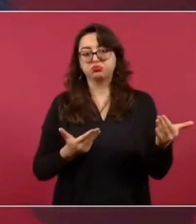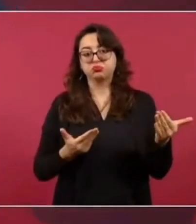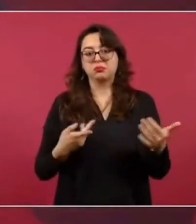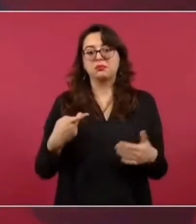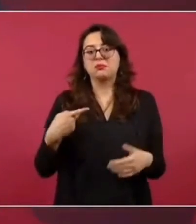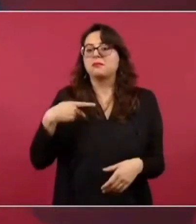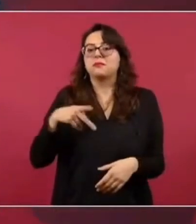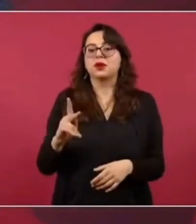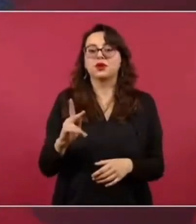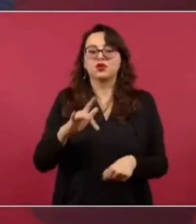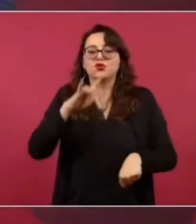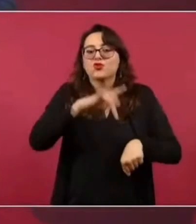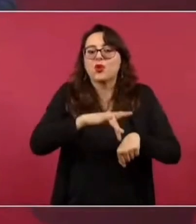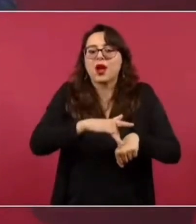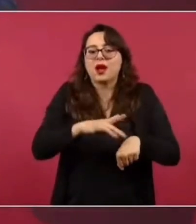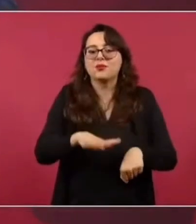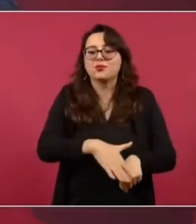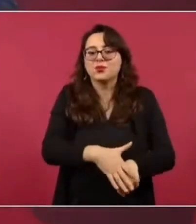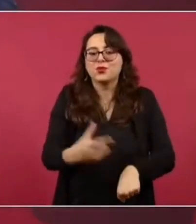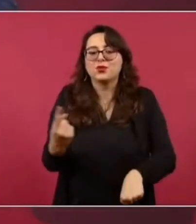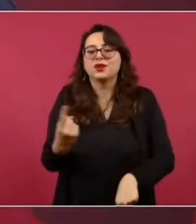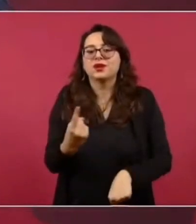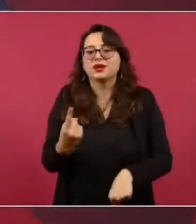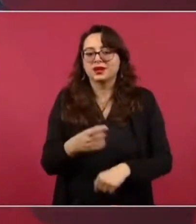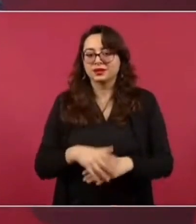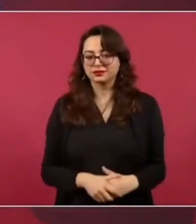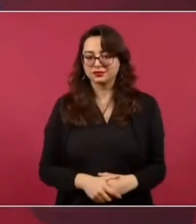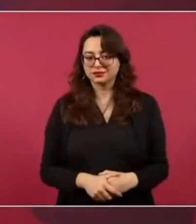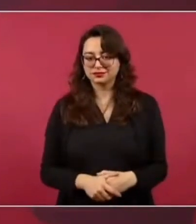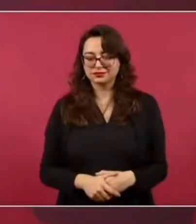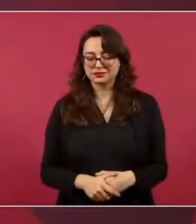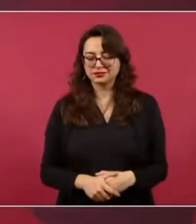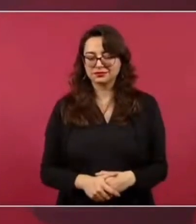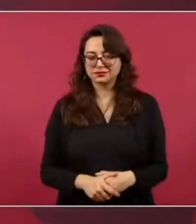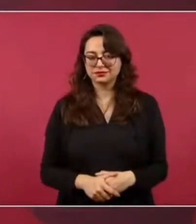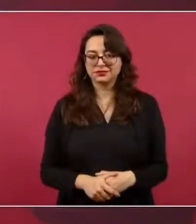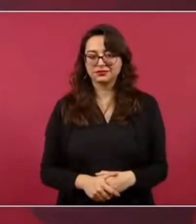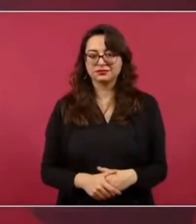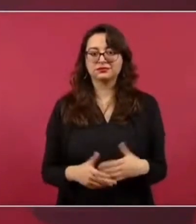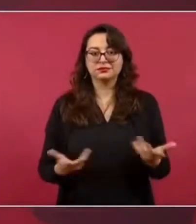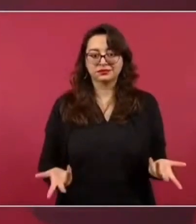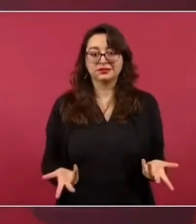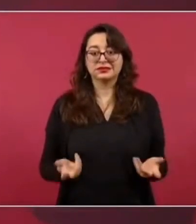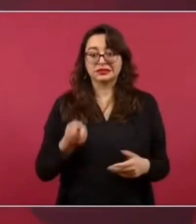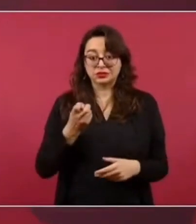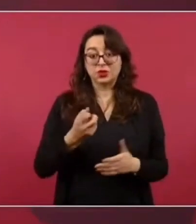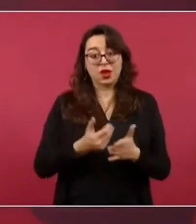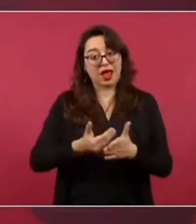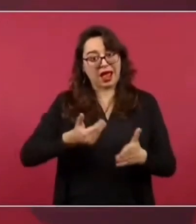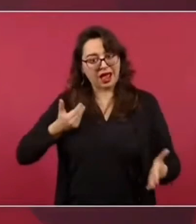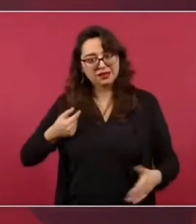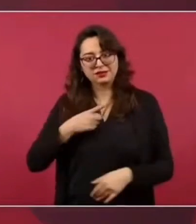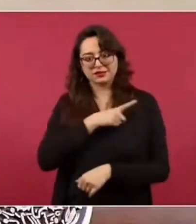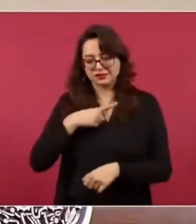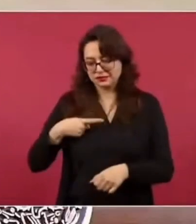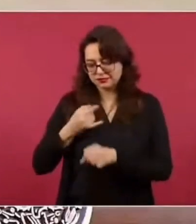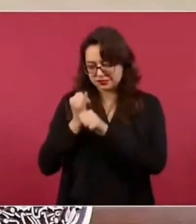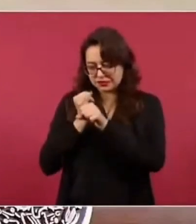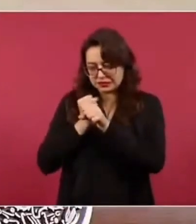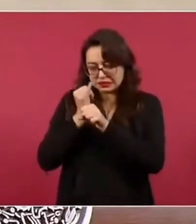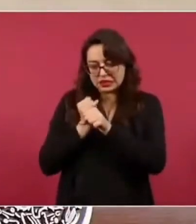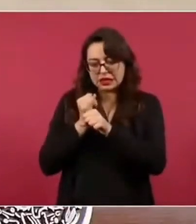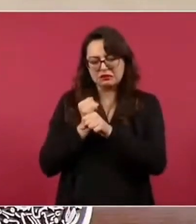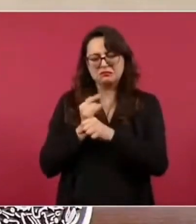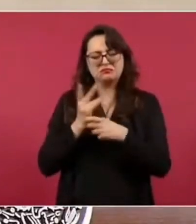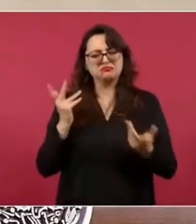sino por qué hay consumo. O sea, atender las causas es